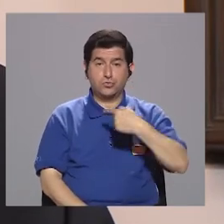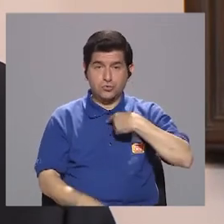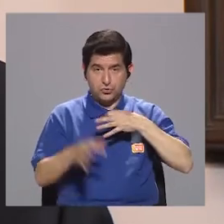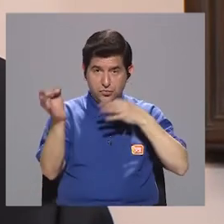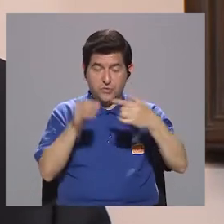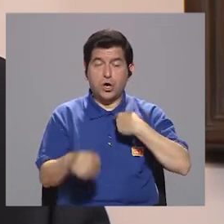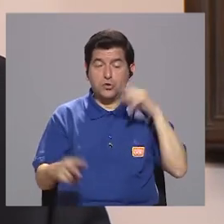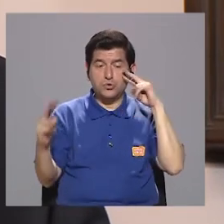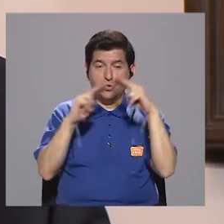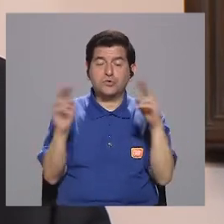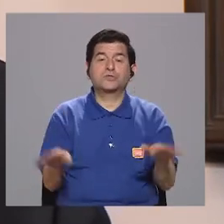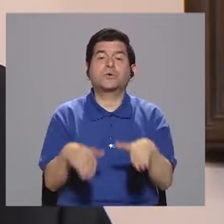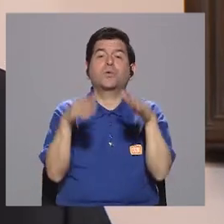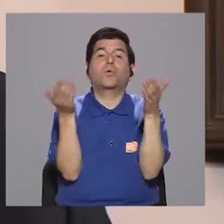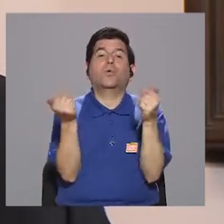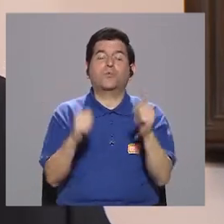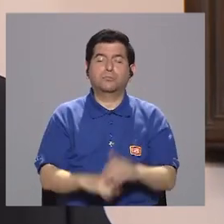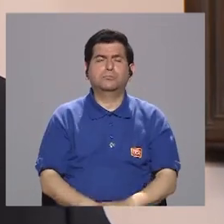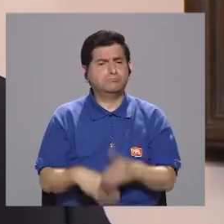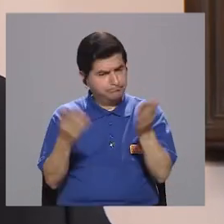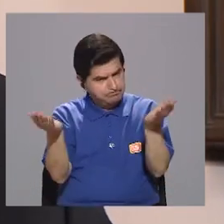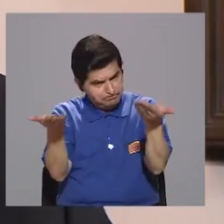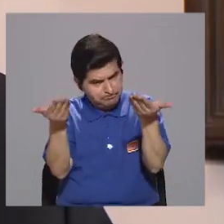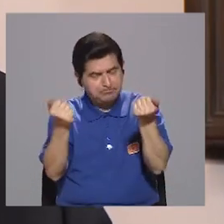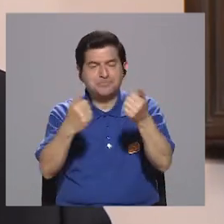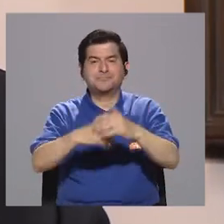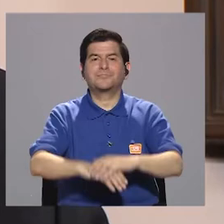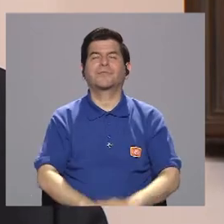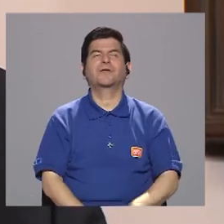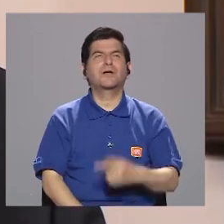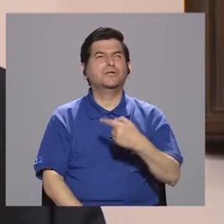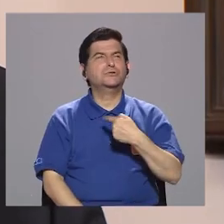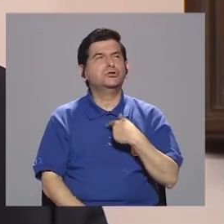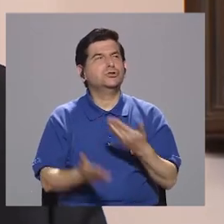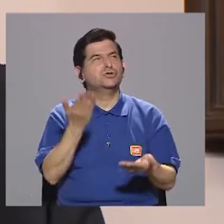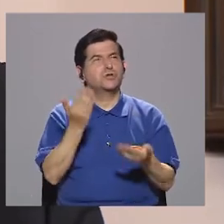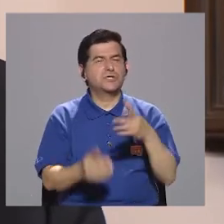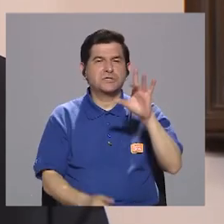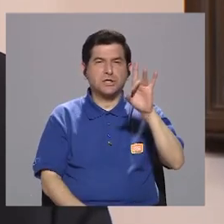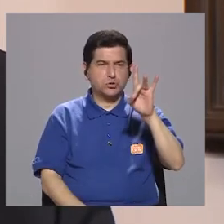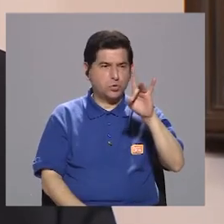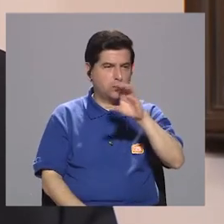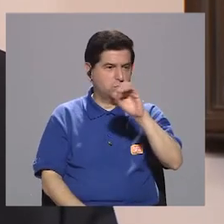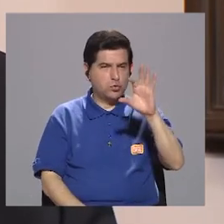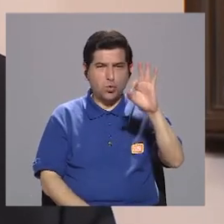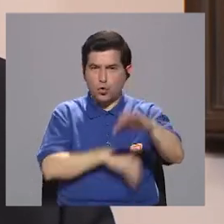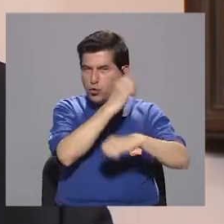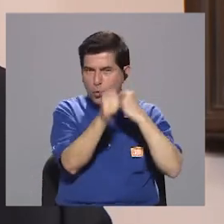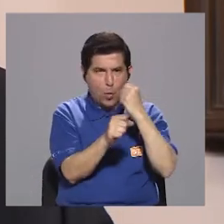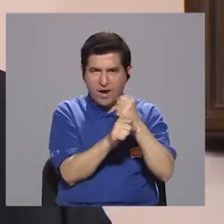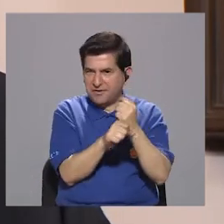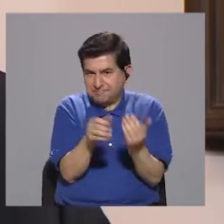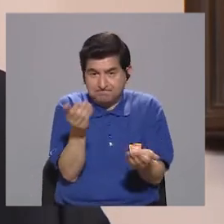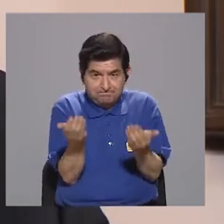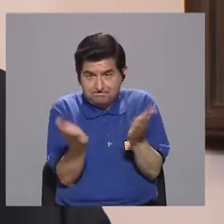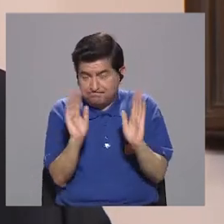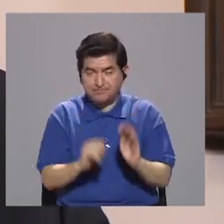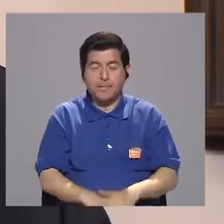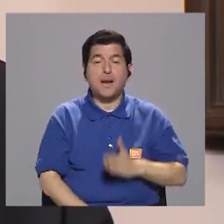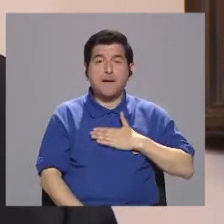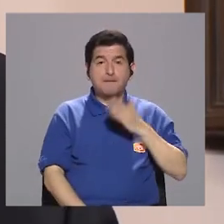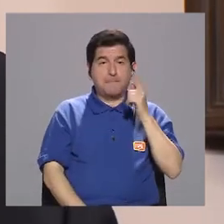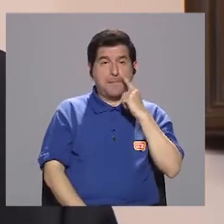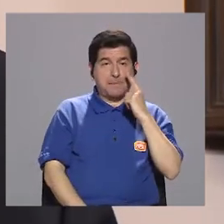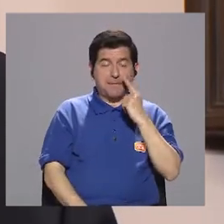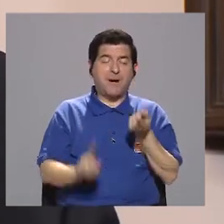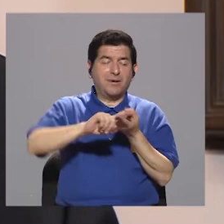voy a explicar cómo lo conocí yo. Adelante. Tendría yo 8 o 9 años, si acaso. Papá